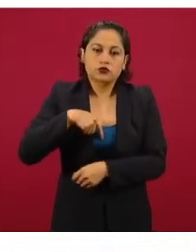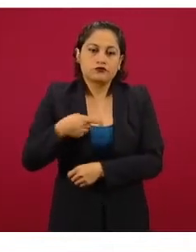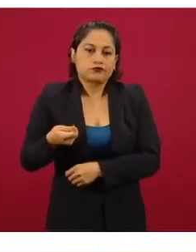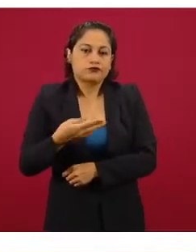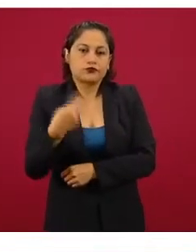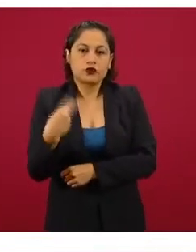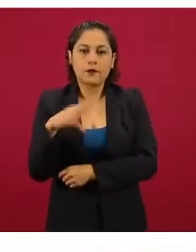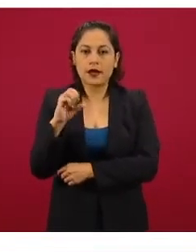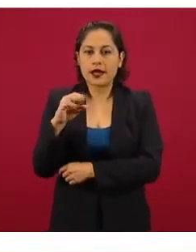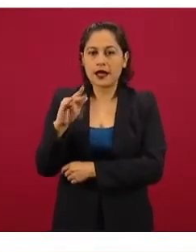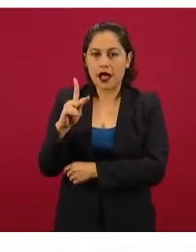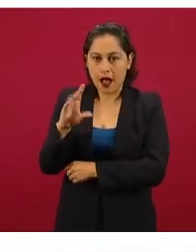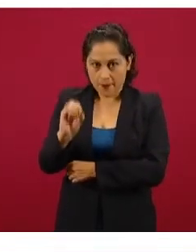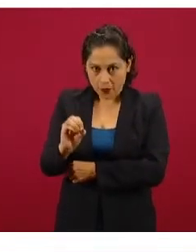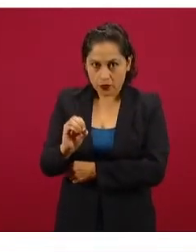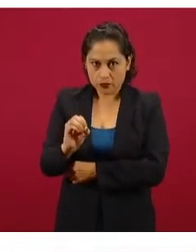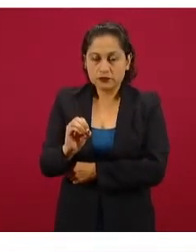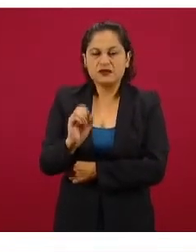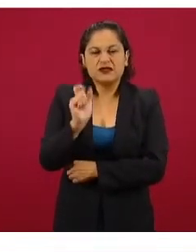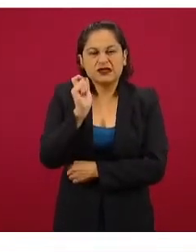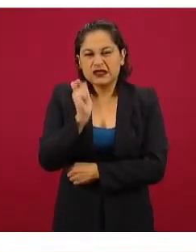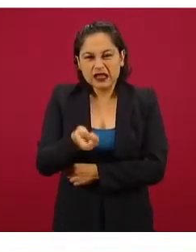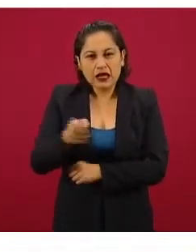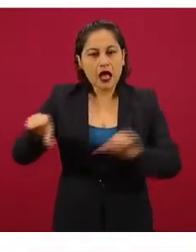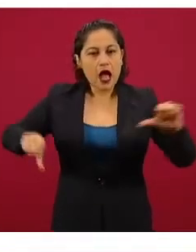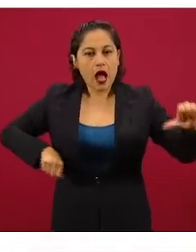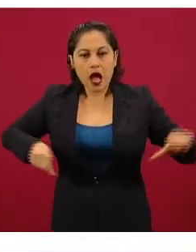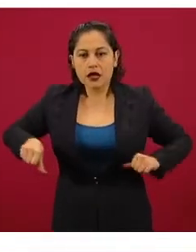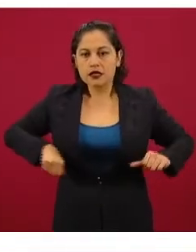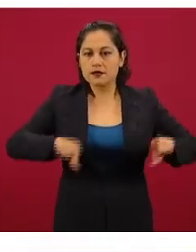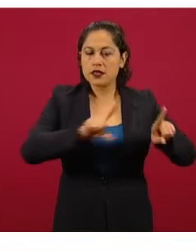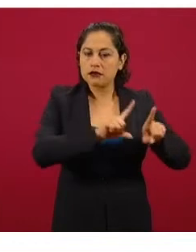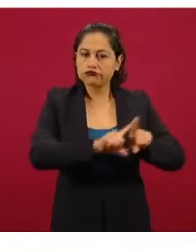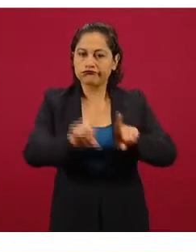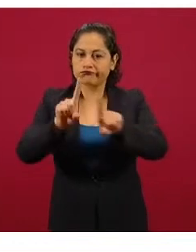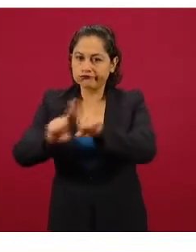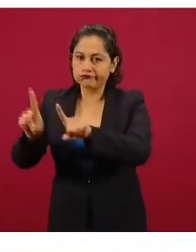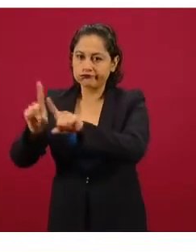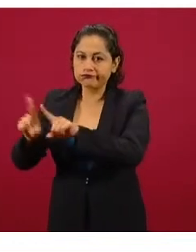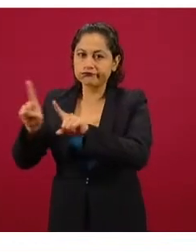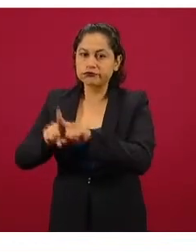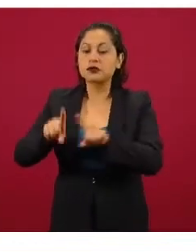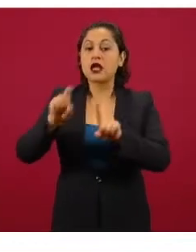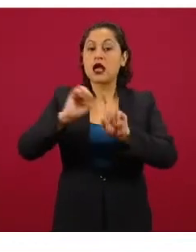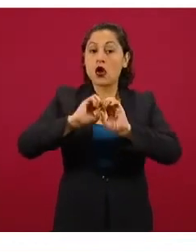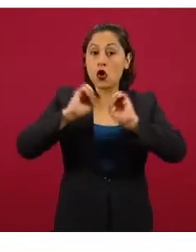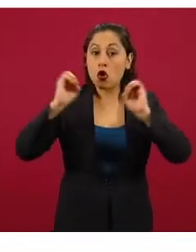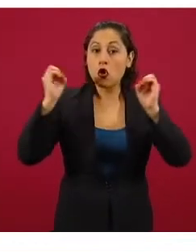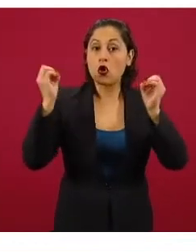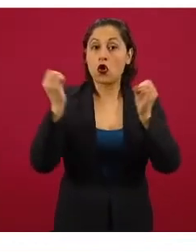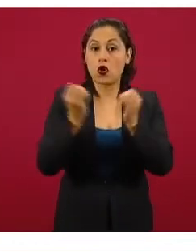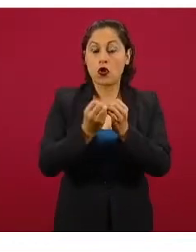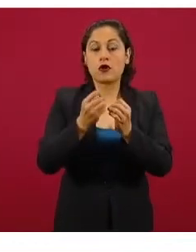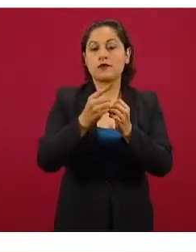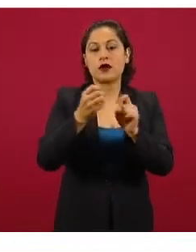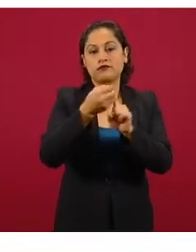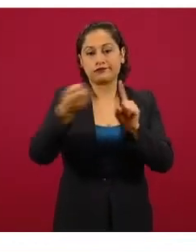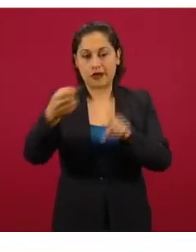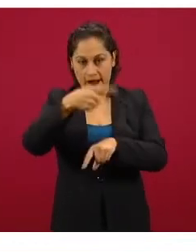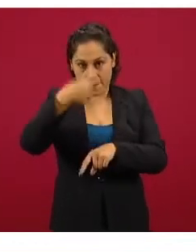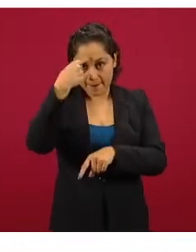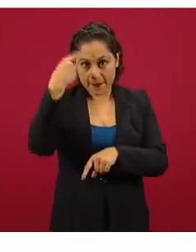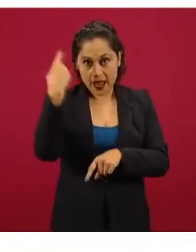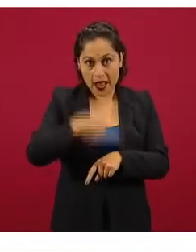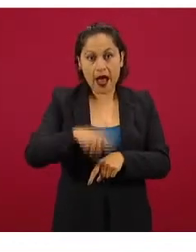la salud pública, y se refiere a una serie de acciones organizadas con el propósito de detectar lo más